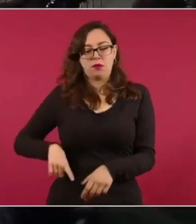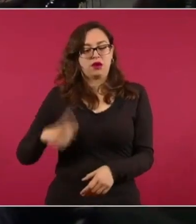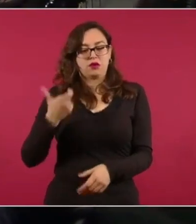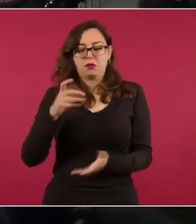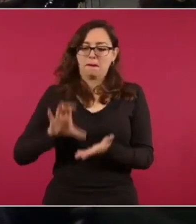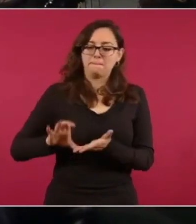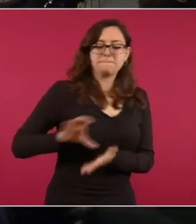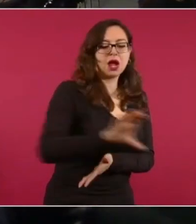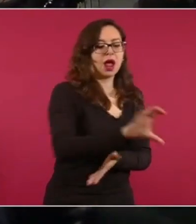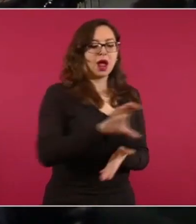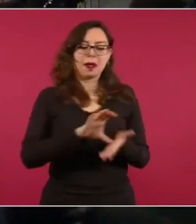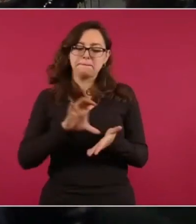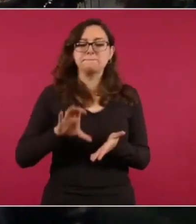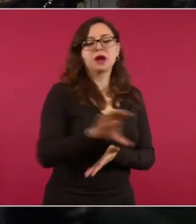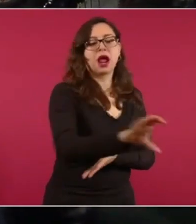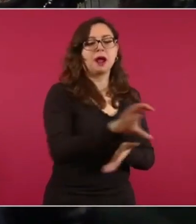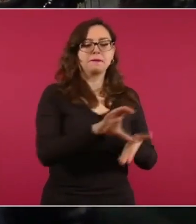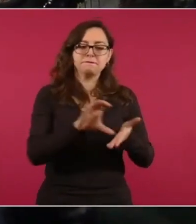y también